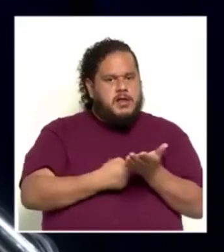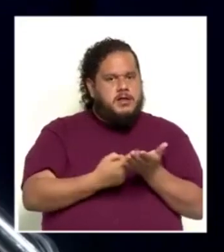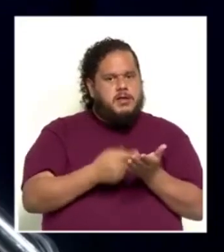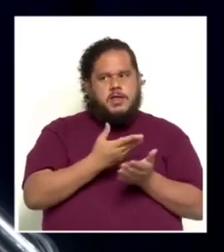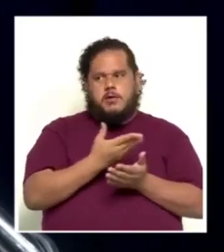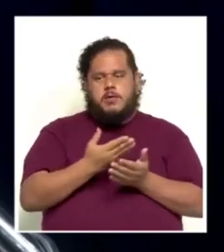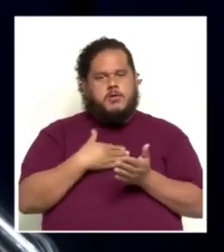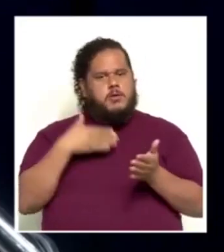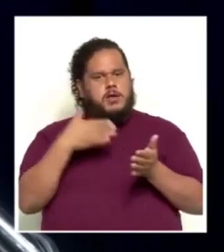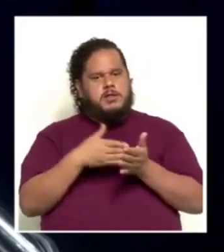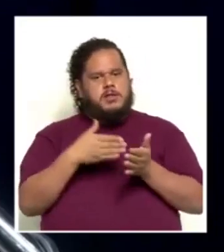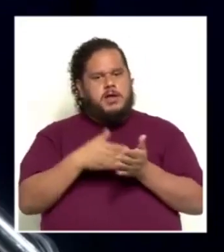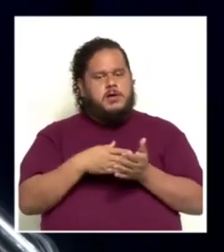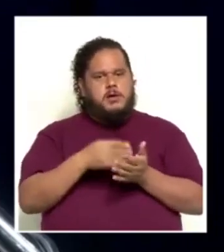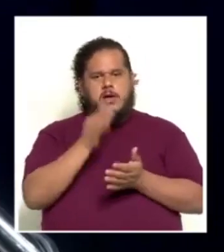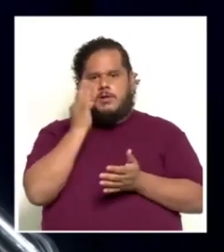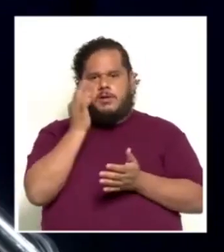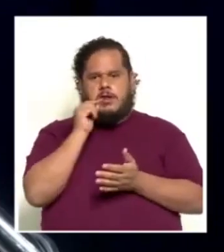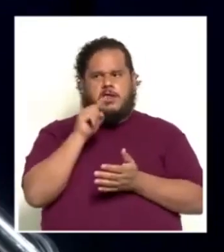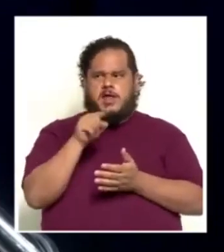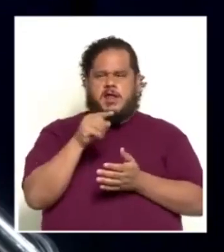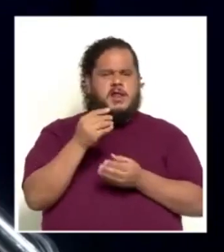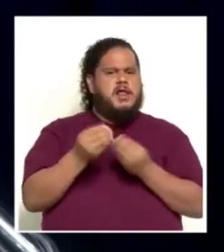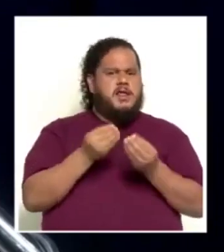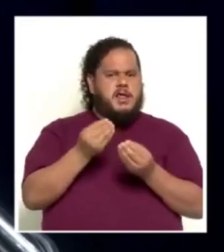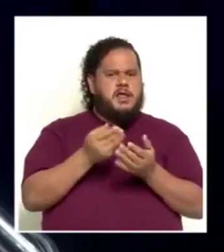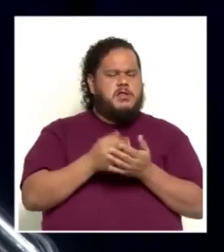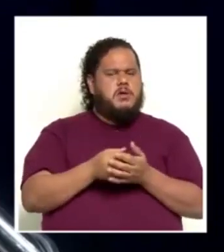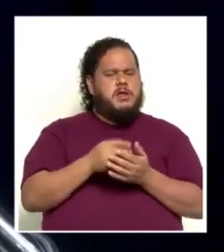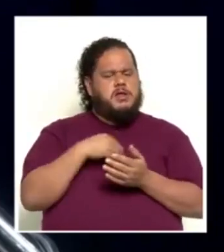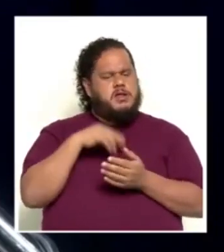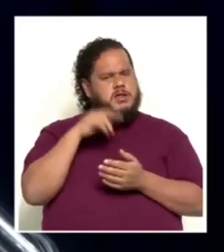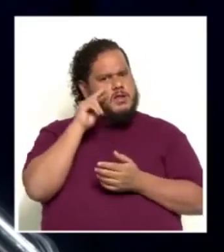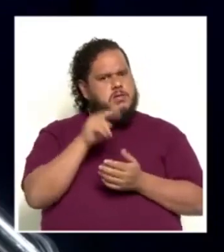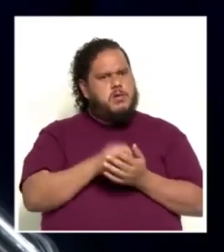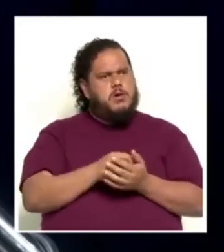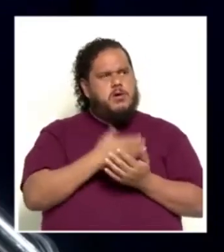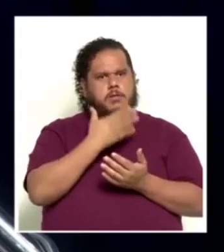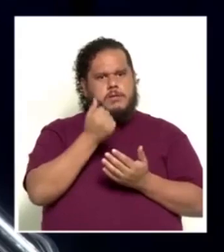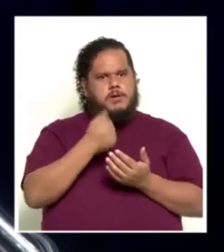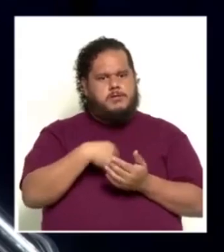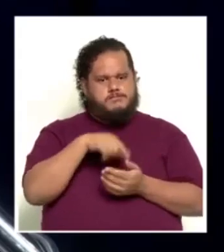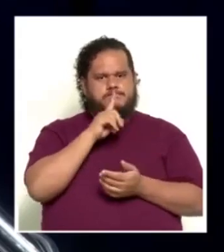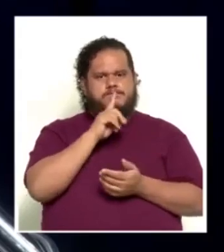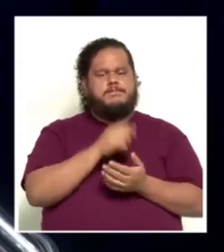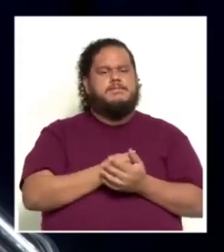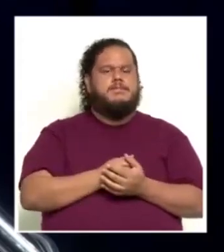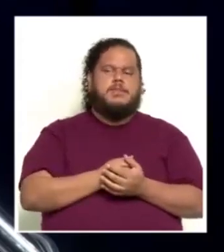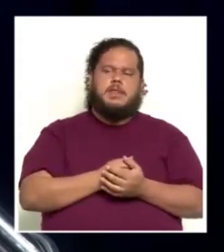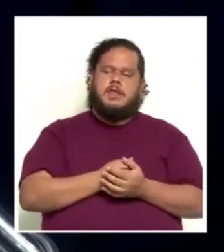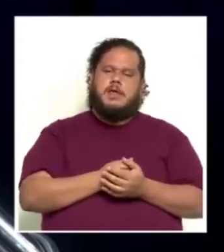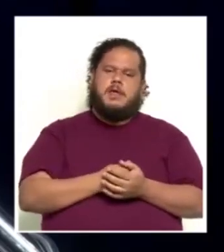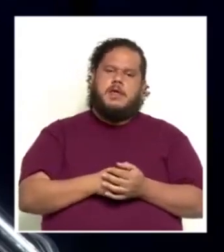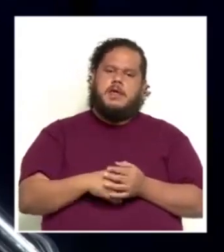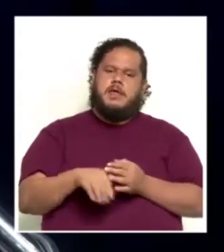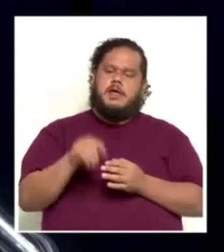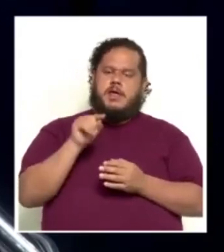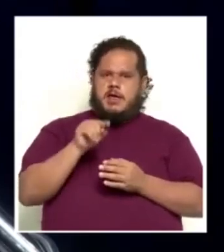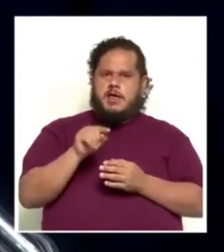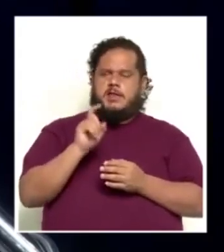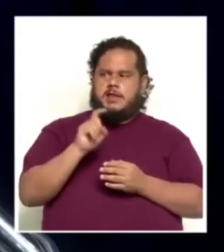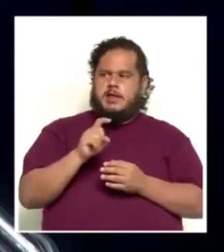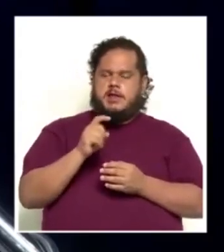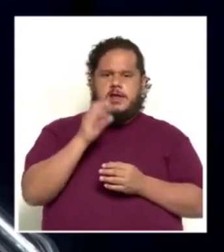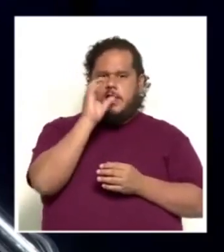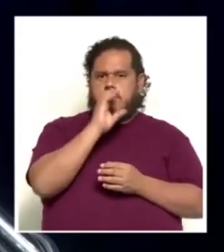cuando atacaron a Figueres, Figueres se hizo para atrás y se percibió como mejor me quedo callado. En este tiene que buscar